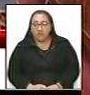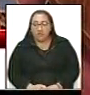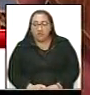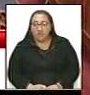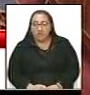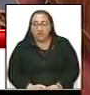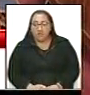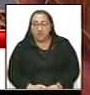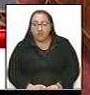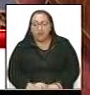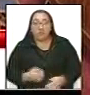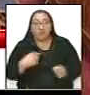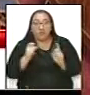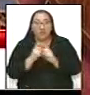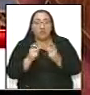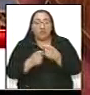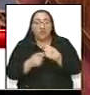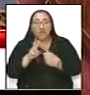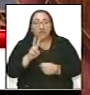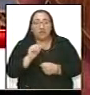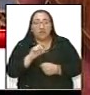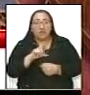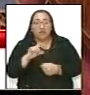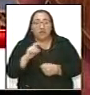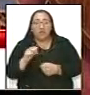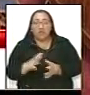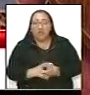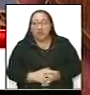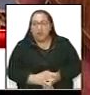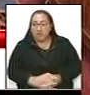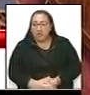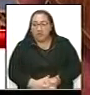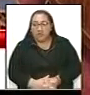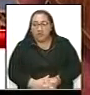Tiene la palabra el congresista César Villanueva.